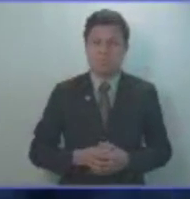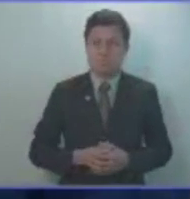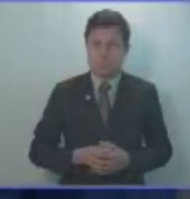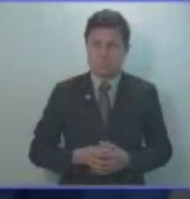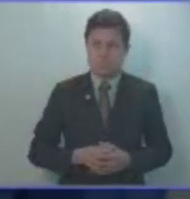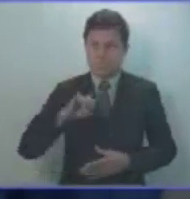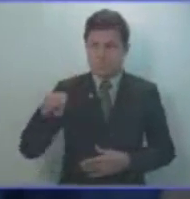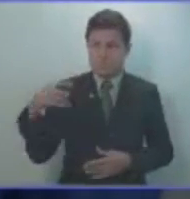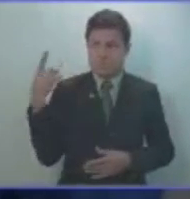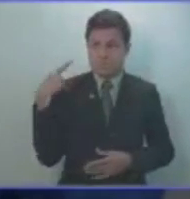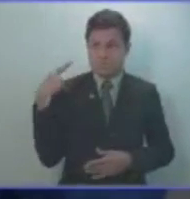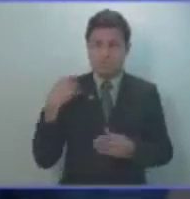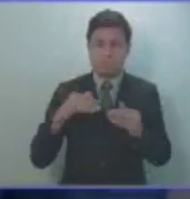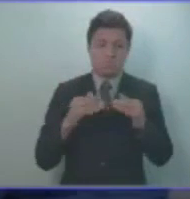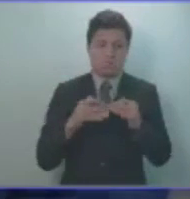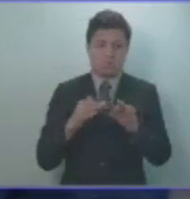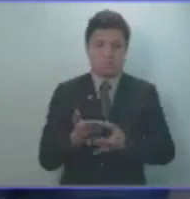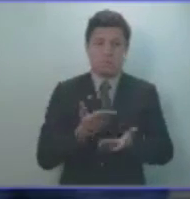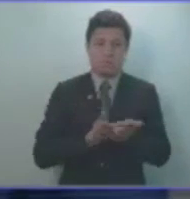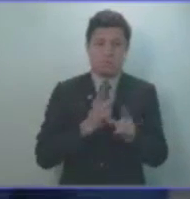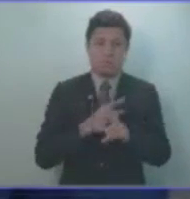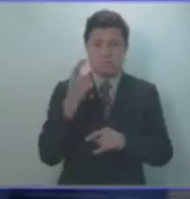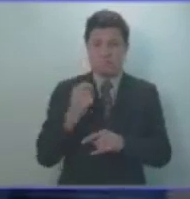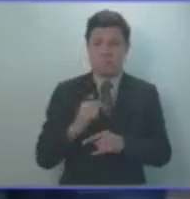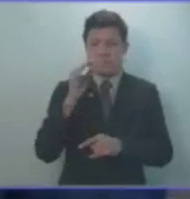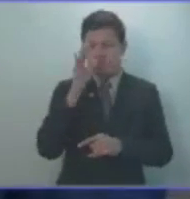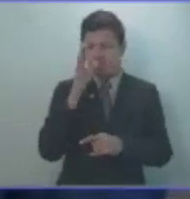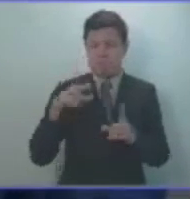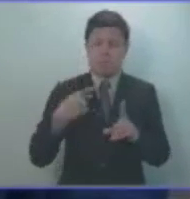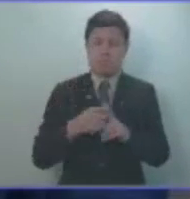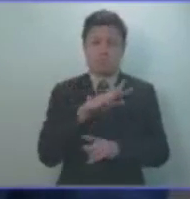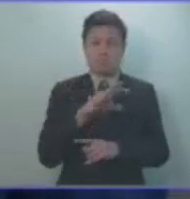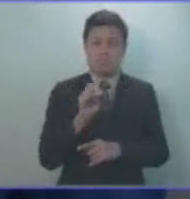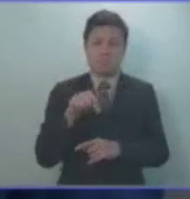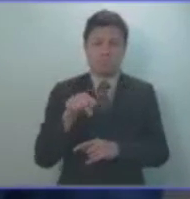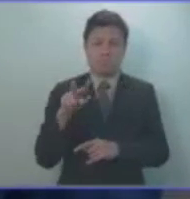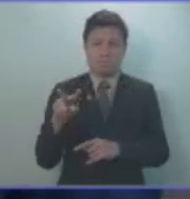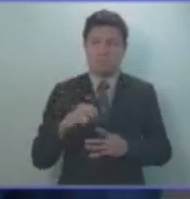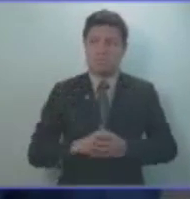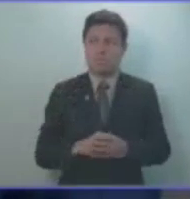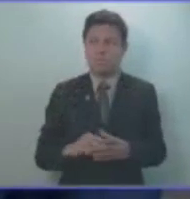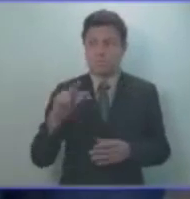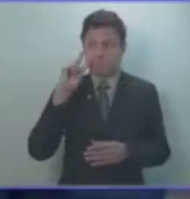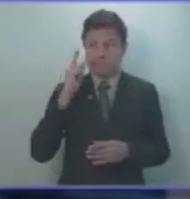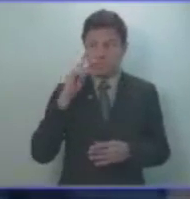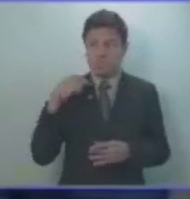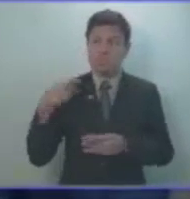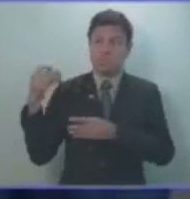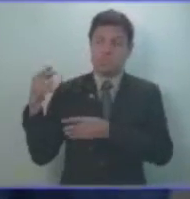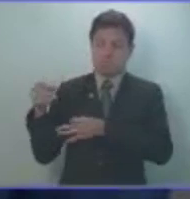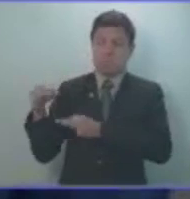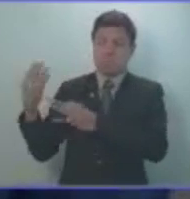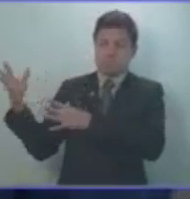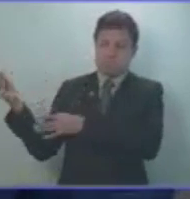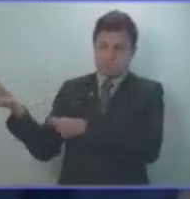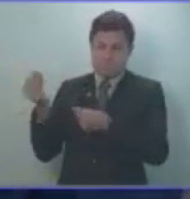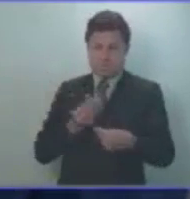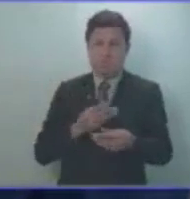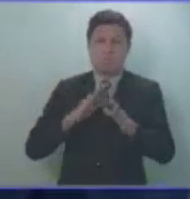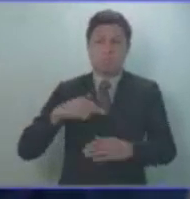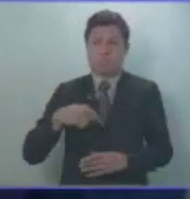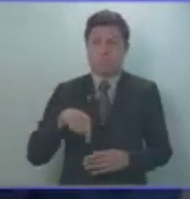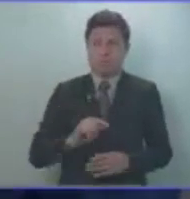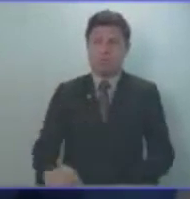La Junta Directiva lo modificó en el mes de febrero a 50.2, o sea que lo heredé en esa forma, pero cuando